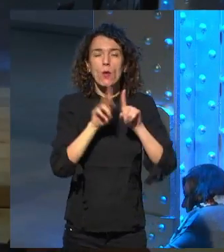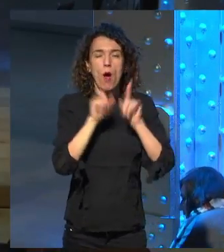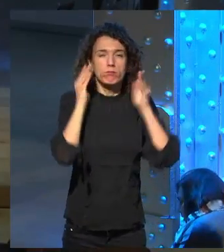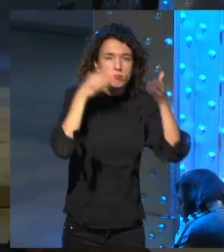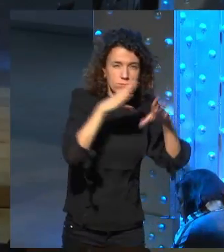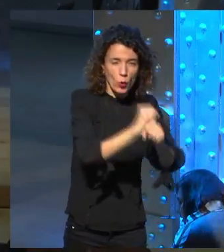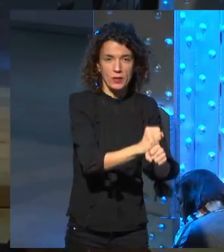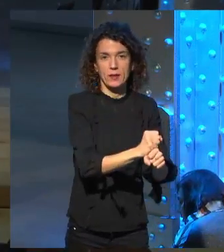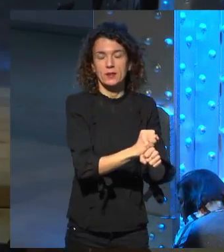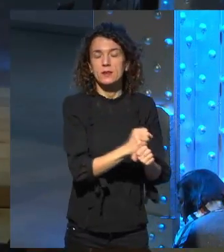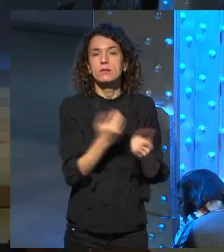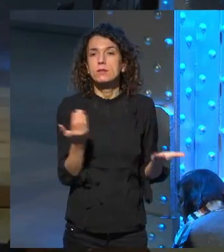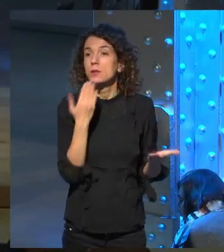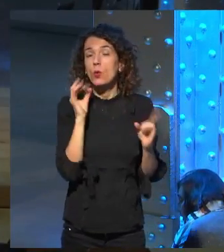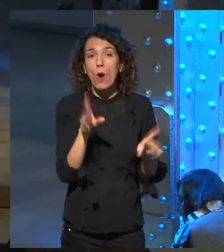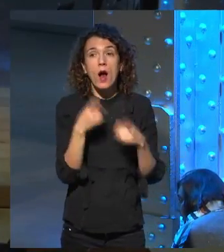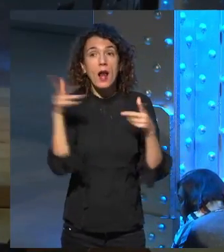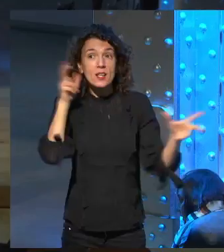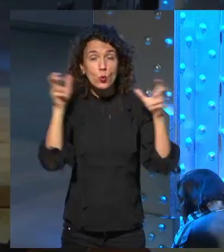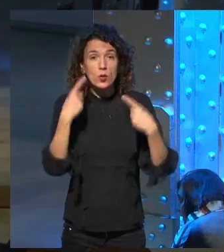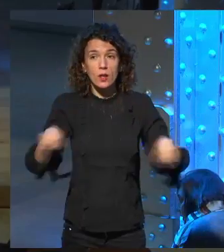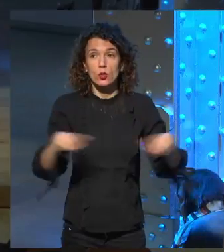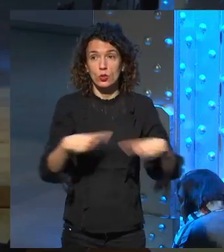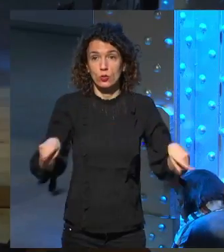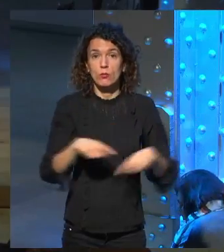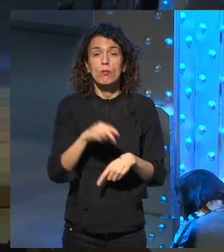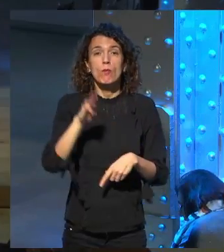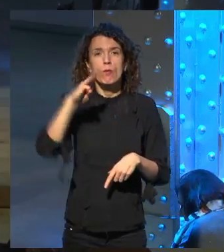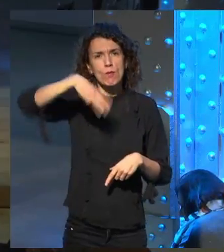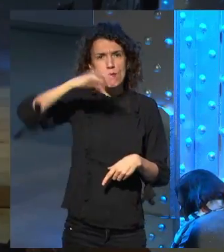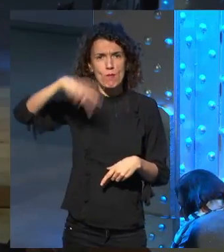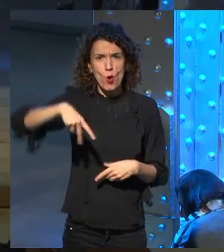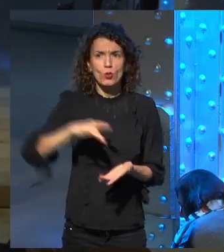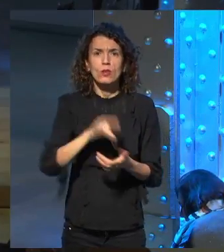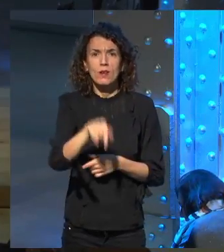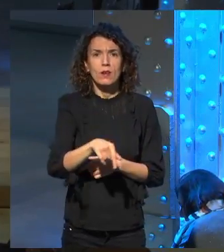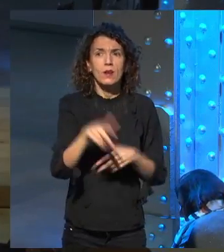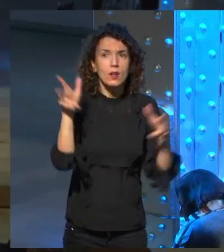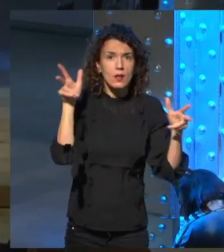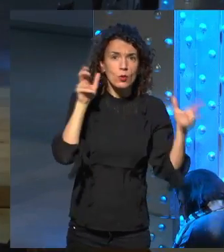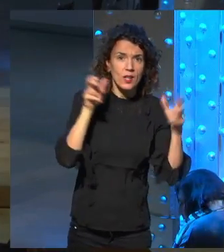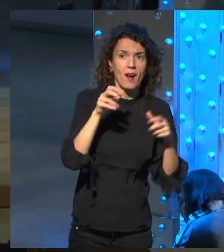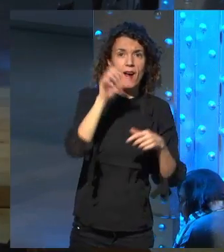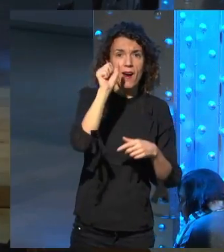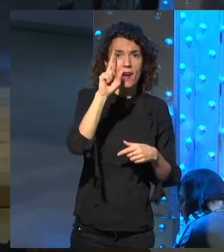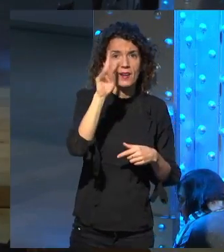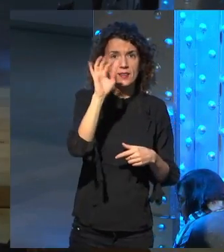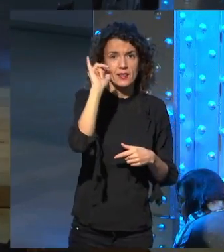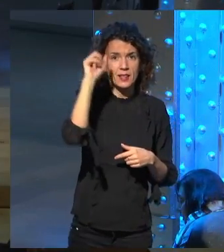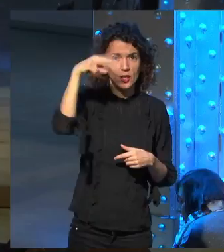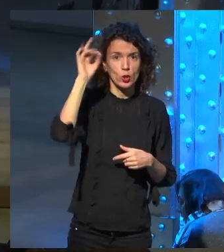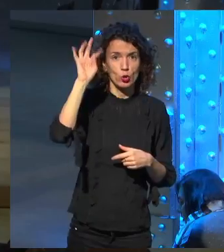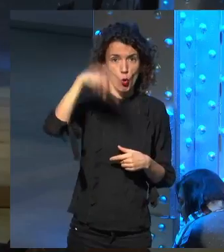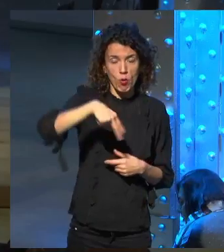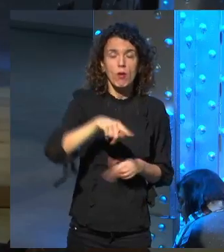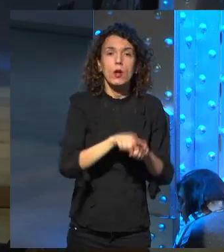¿no? Es como escuchar tocar a Thelonious Monk y tocar a Art Tatum, ¿no? Art Tatum